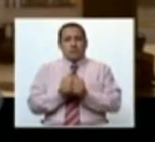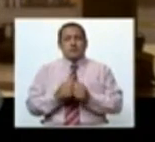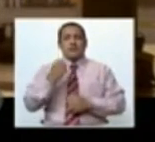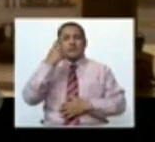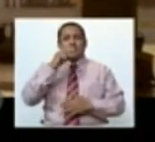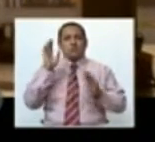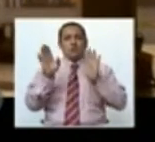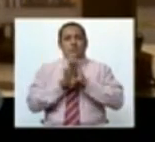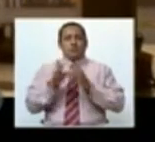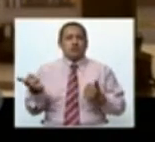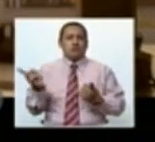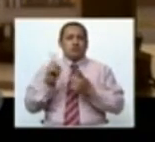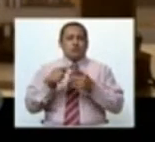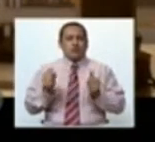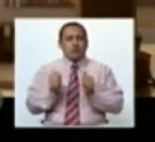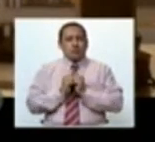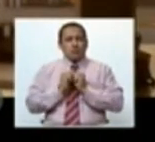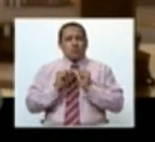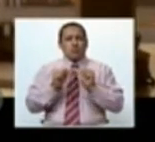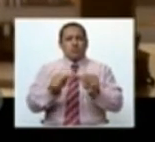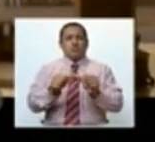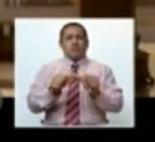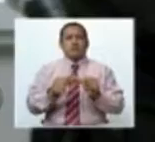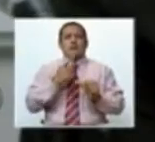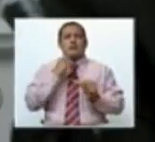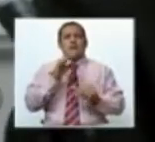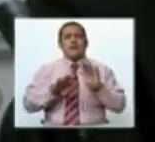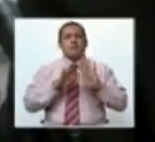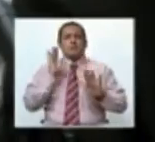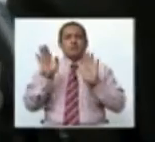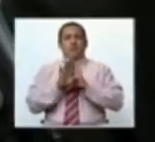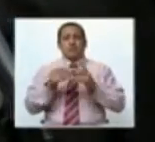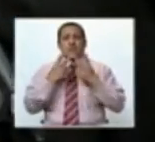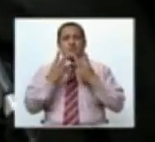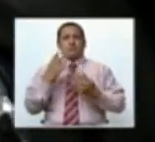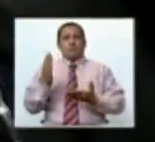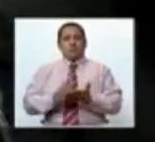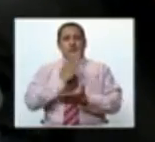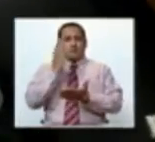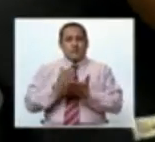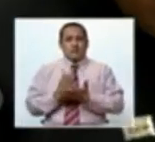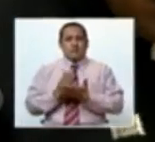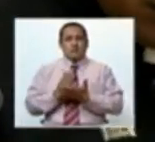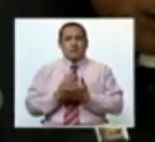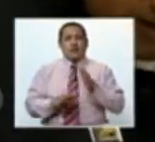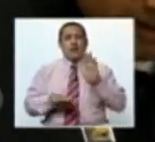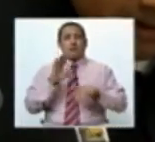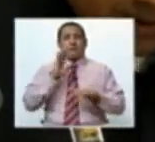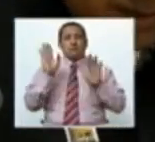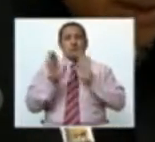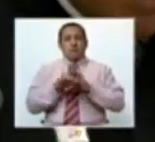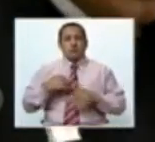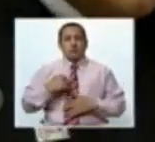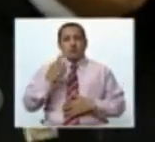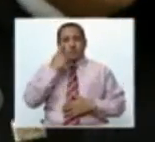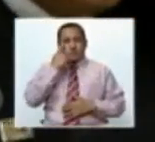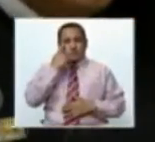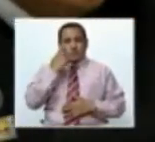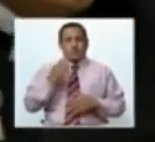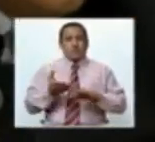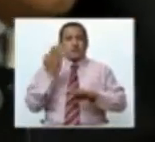pasar, se entiende todavía, toda su existencia juntos, pasa tal vez por su peor crisis. Este lazo